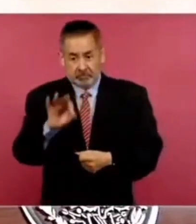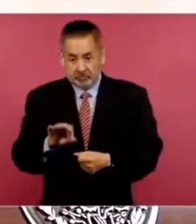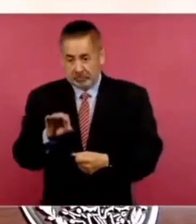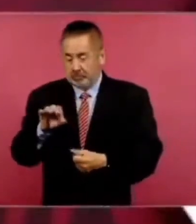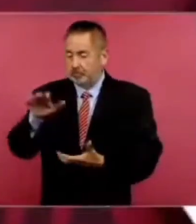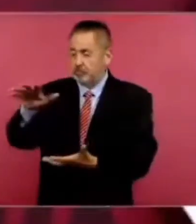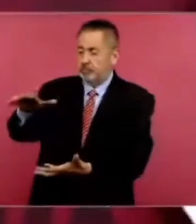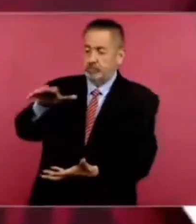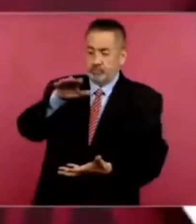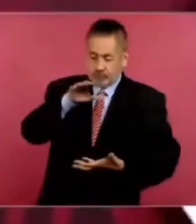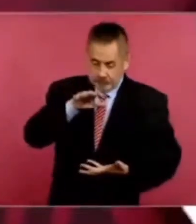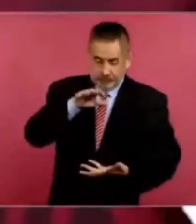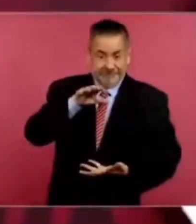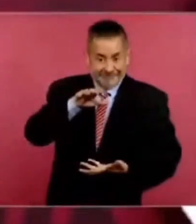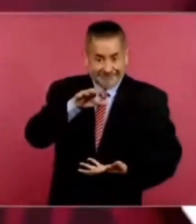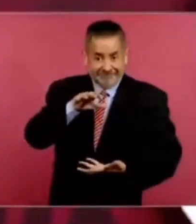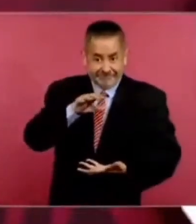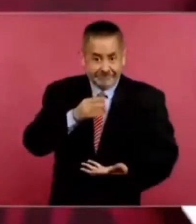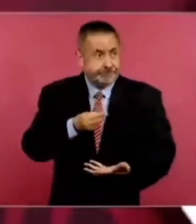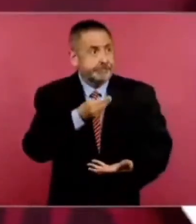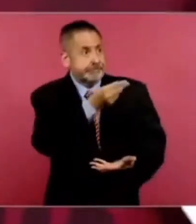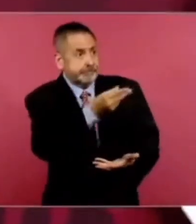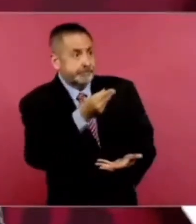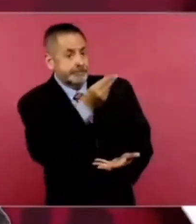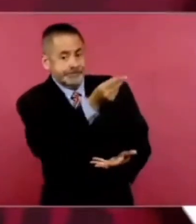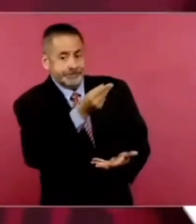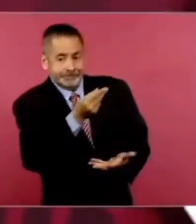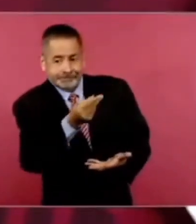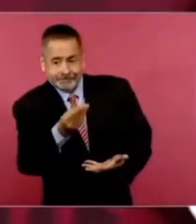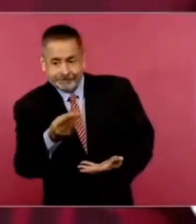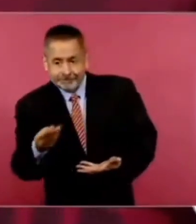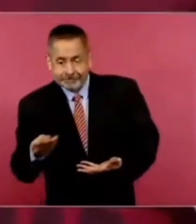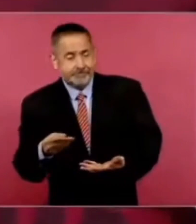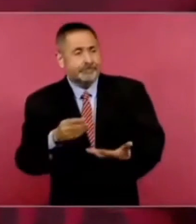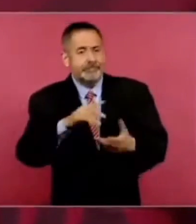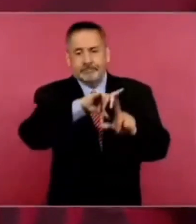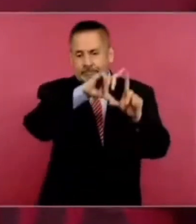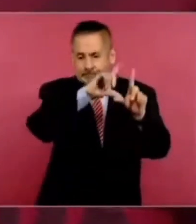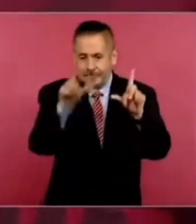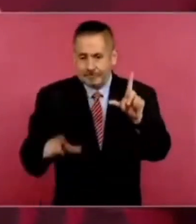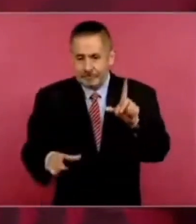se repartía en todo el país.